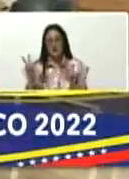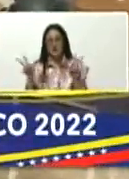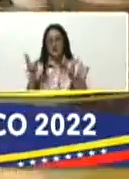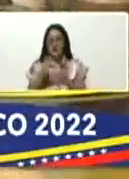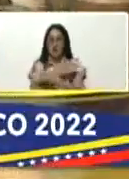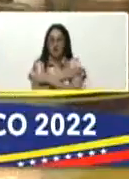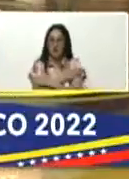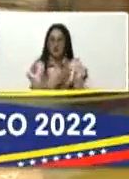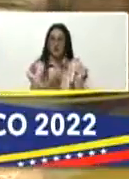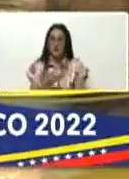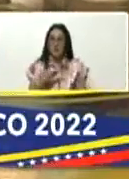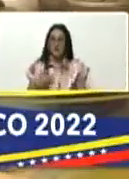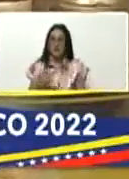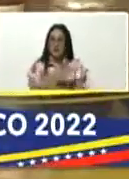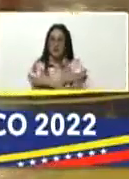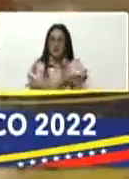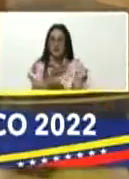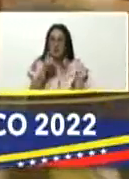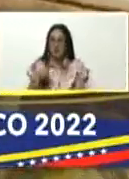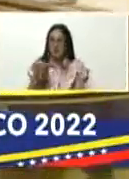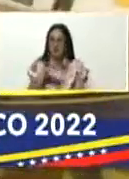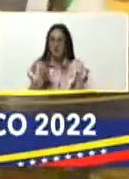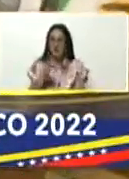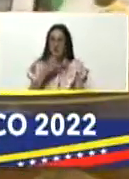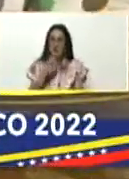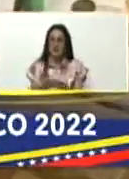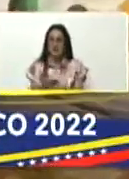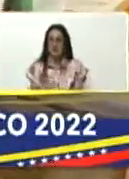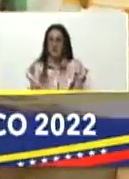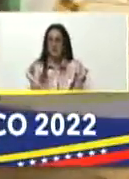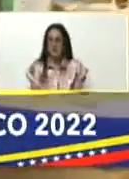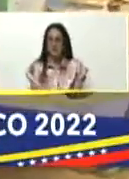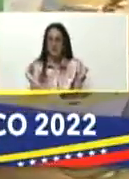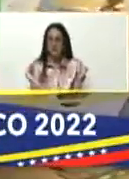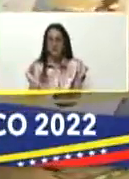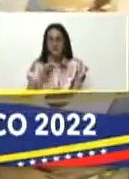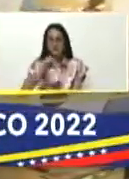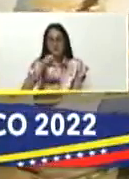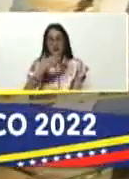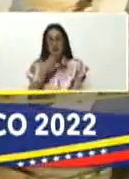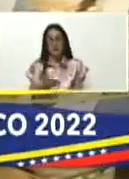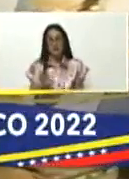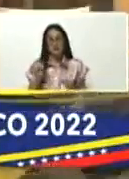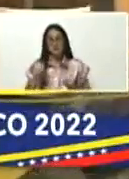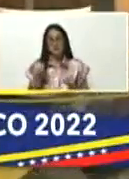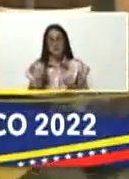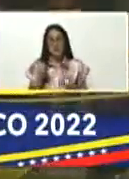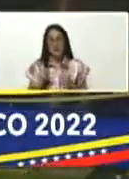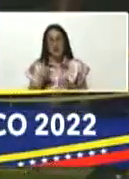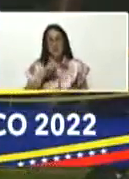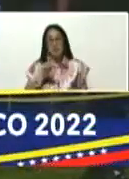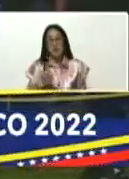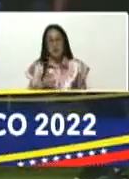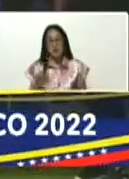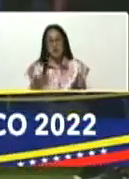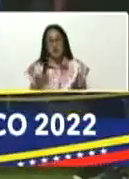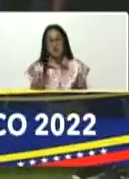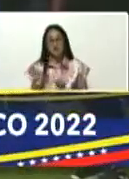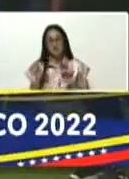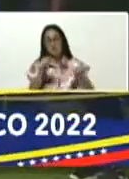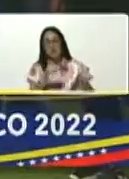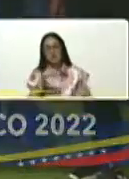hermano presidente, un abrazo, pueblo de Venezuela, muchas gracias. Gracias, compañero Peñante. Bueno, presidente, ¿alguna pregunta? Devuelvo el